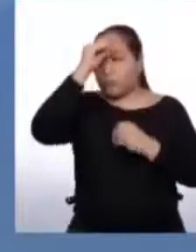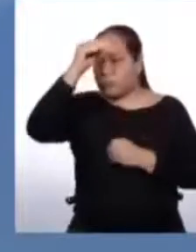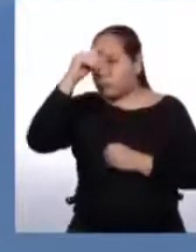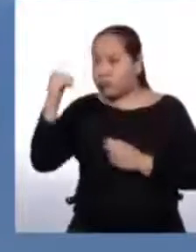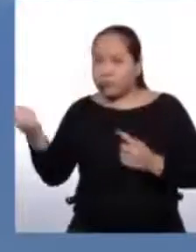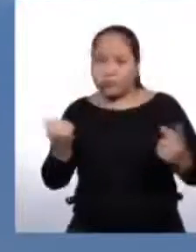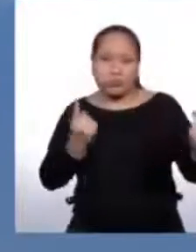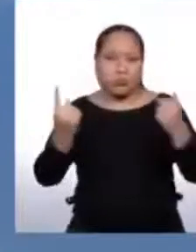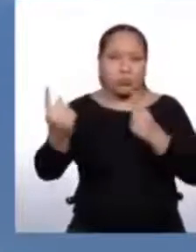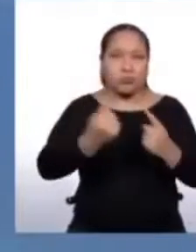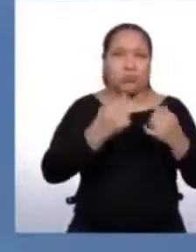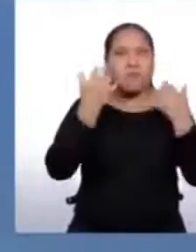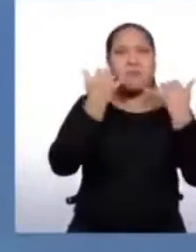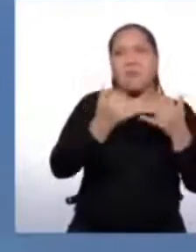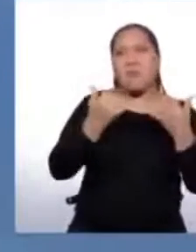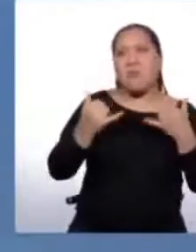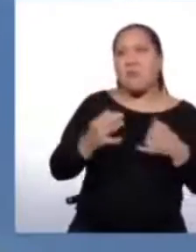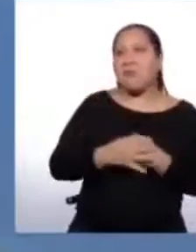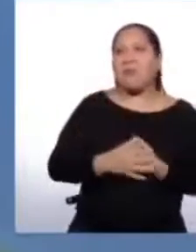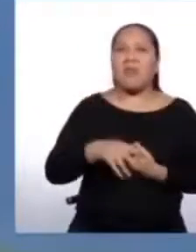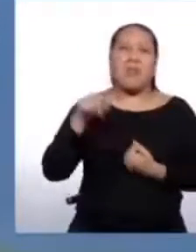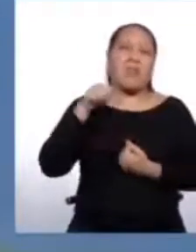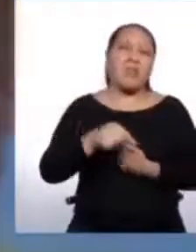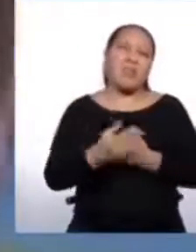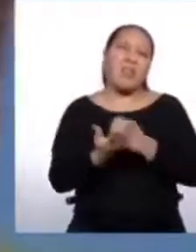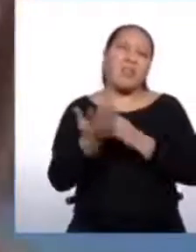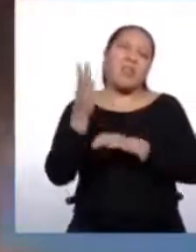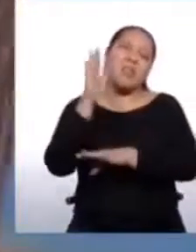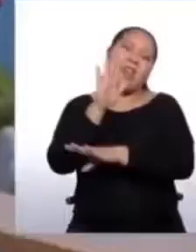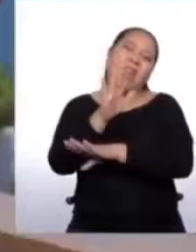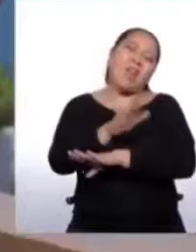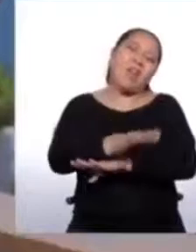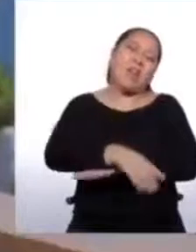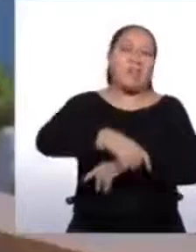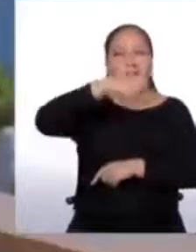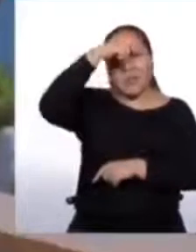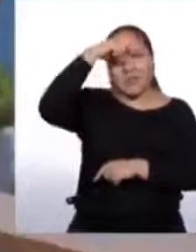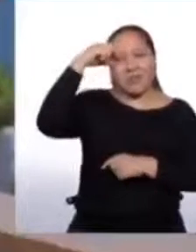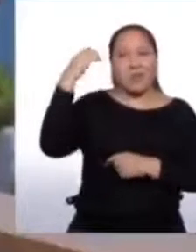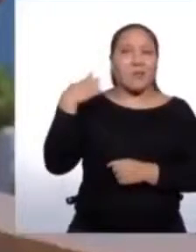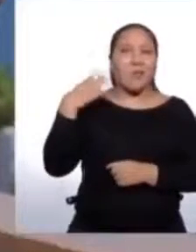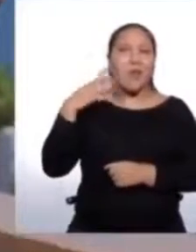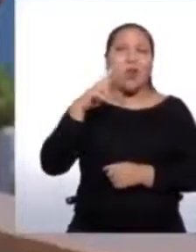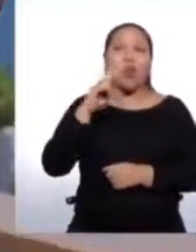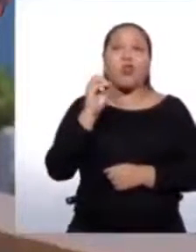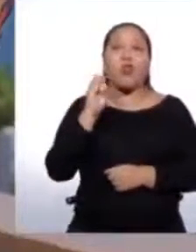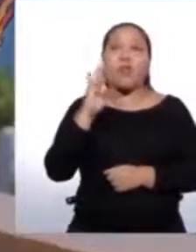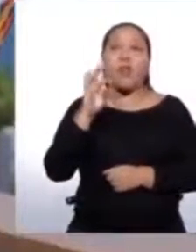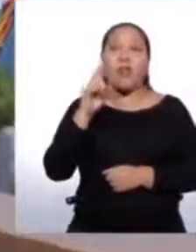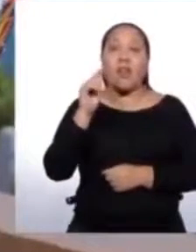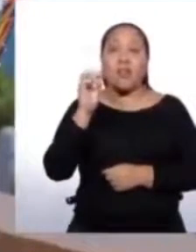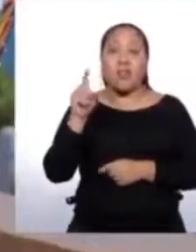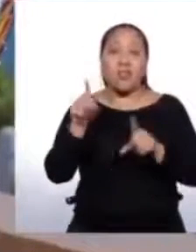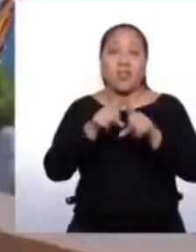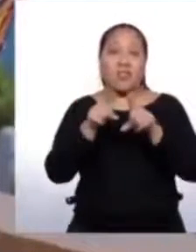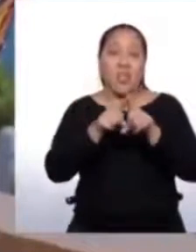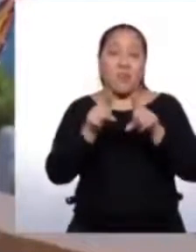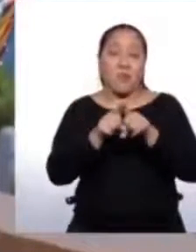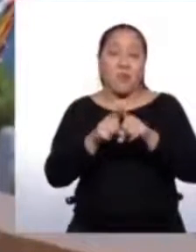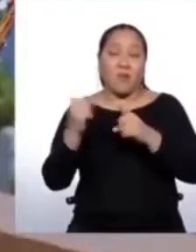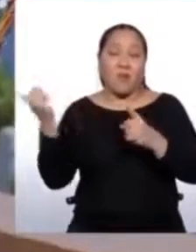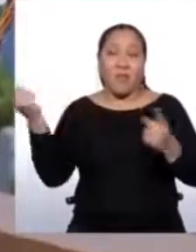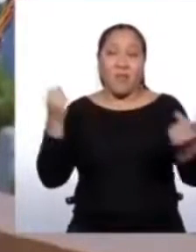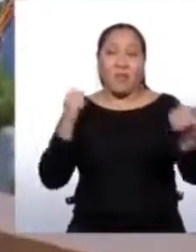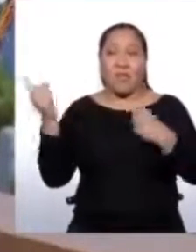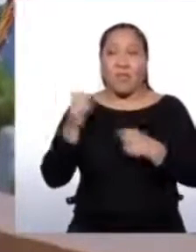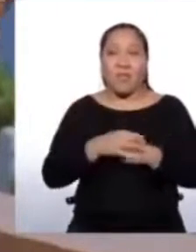a ver qué hacíamos con esas interminables tardes de verano. Roberto también venía a la plaza, a pesar de ser de un colegio fiscal